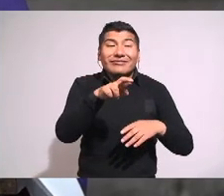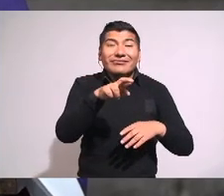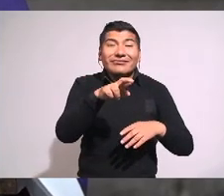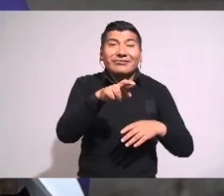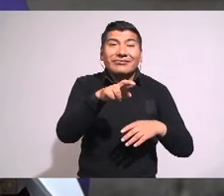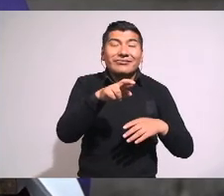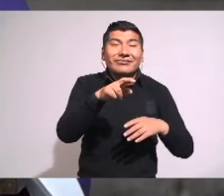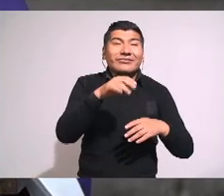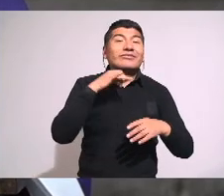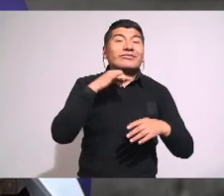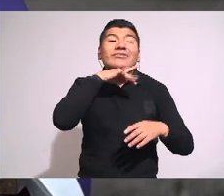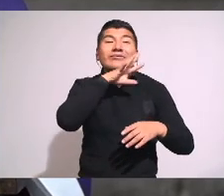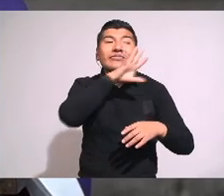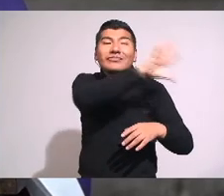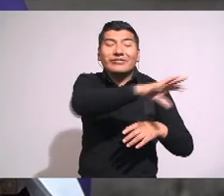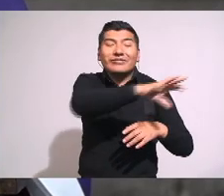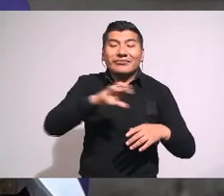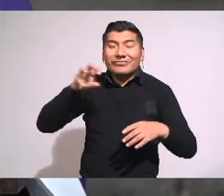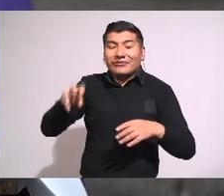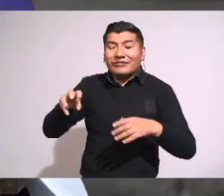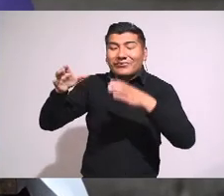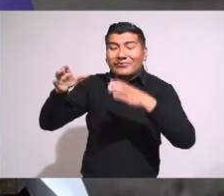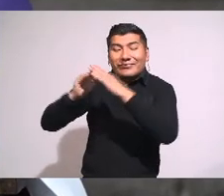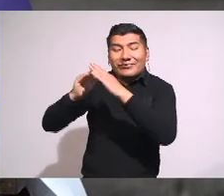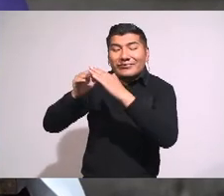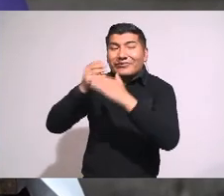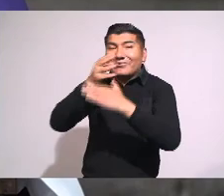que juntan basura en sus agujeros.